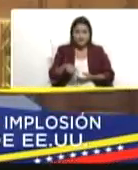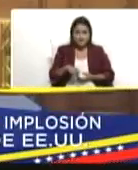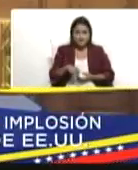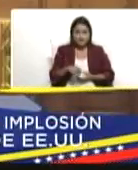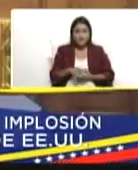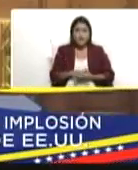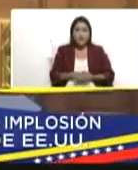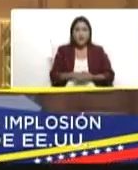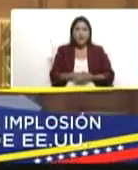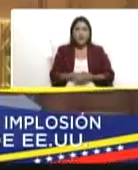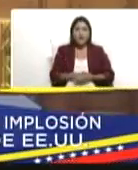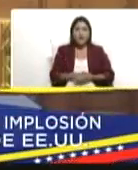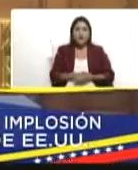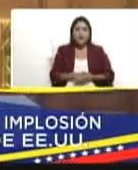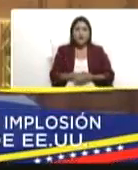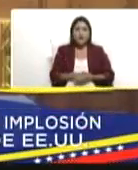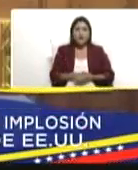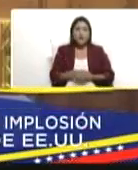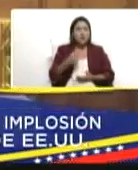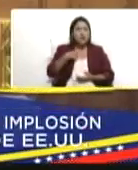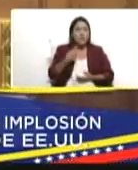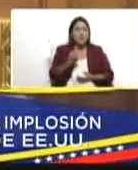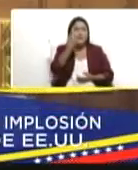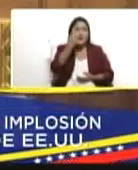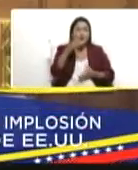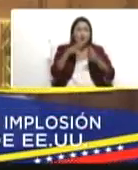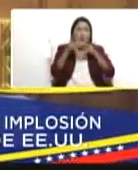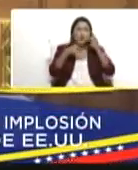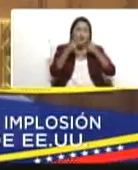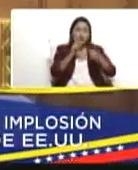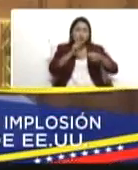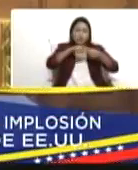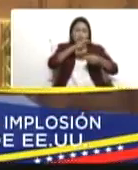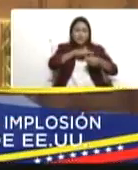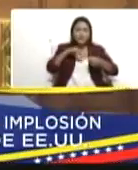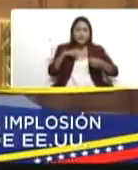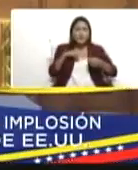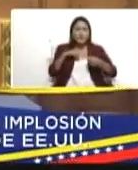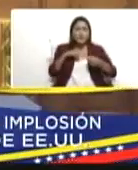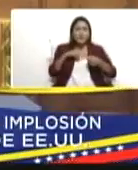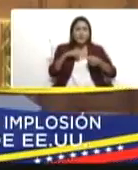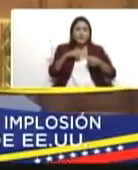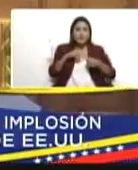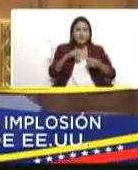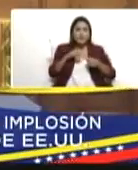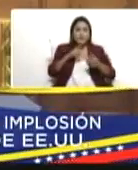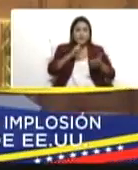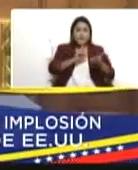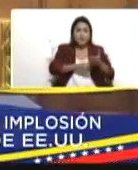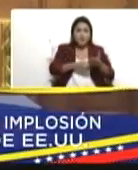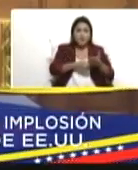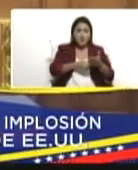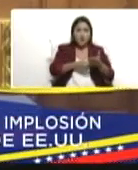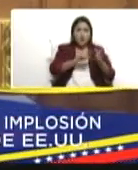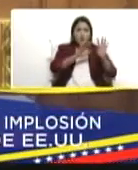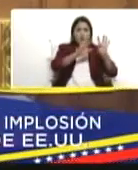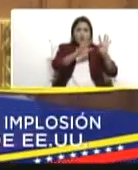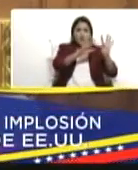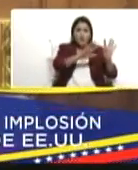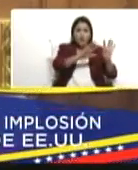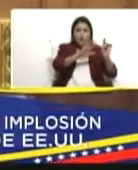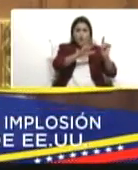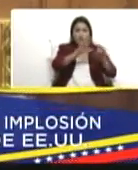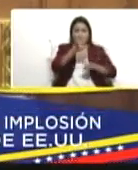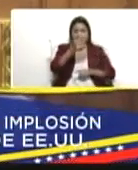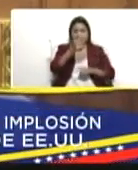primer partido que yo milit yo milit ahí 63 64 65 66